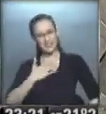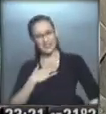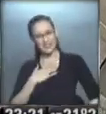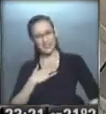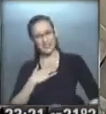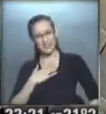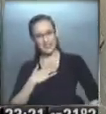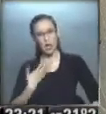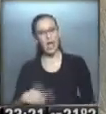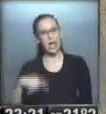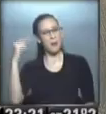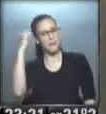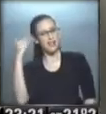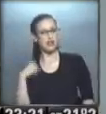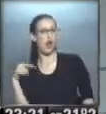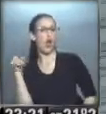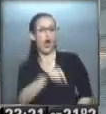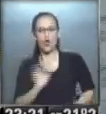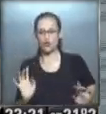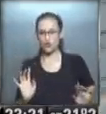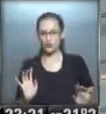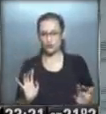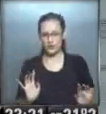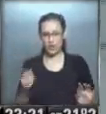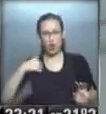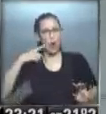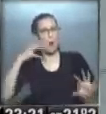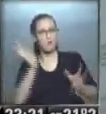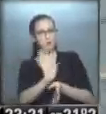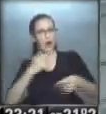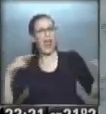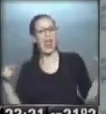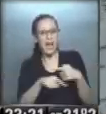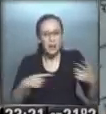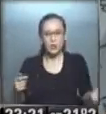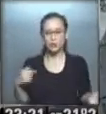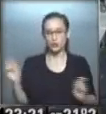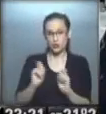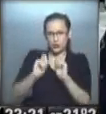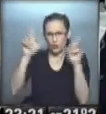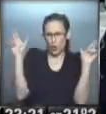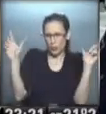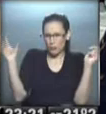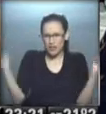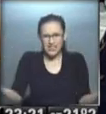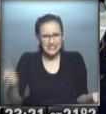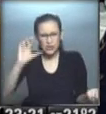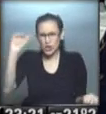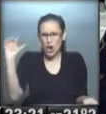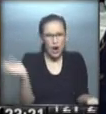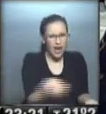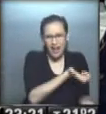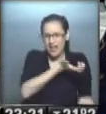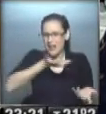me sintieran a mí un enemigo del régimen, ¿no? Me sorprendió venturosamente, porque en realidad lo que